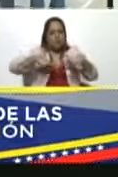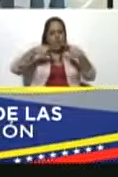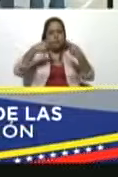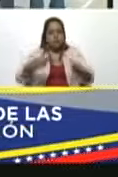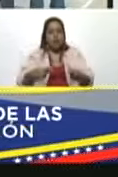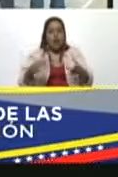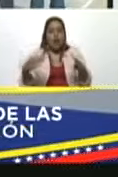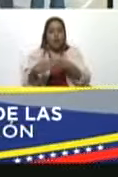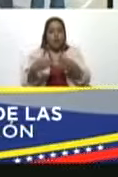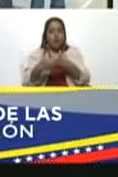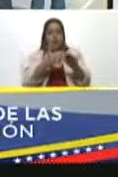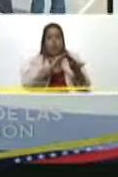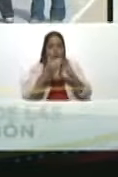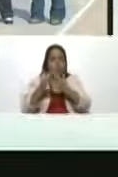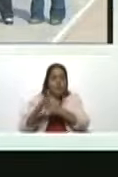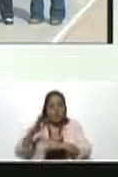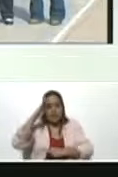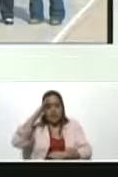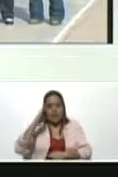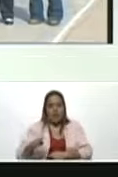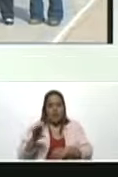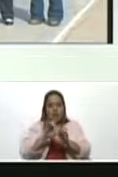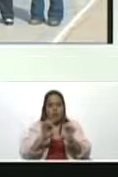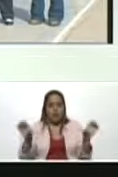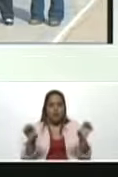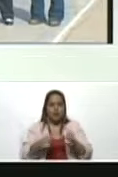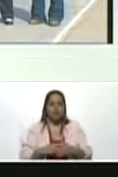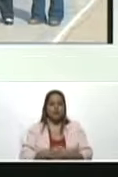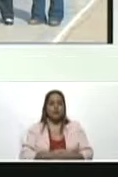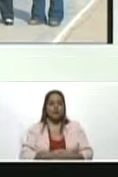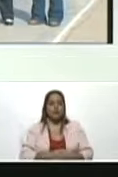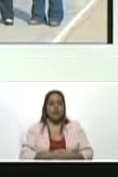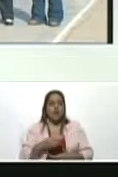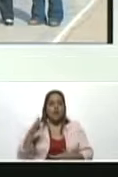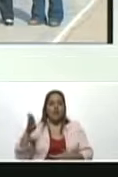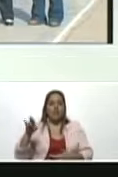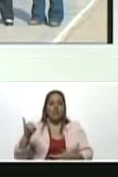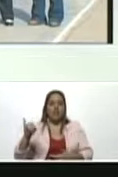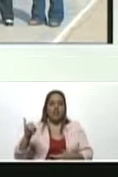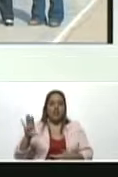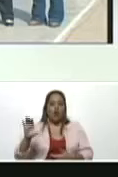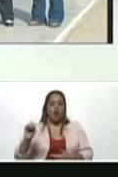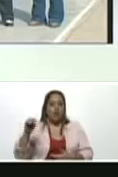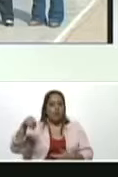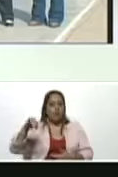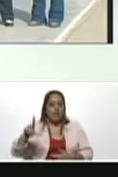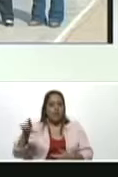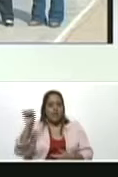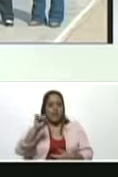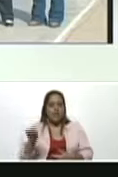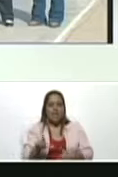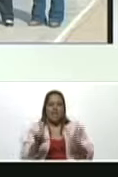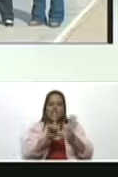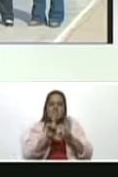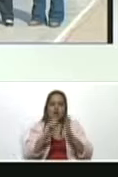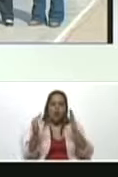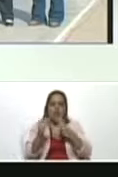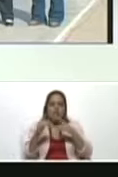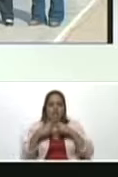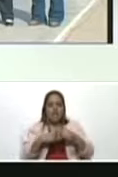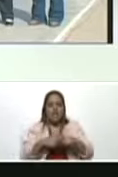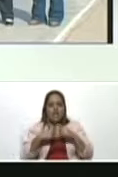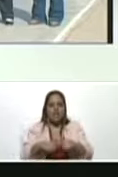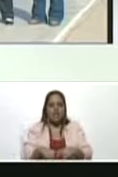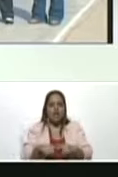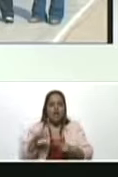las brigadas comunitarias militares de educación, las bricomiles, el liceo, Casa Taller